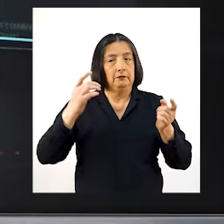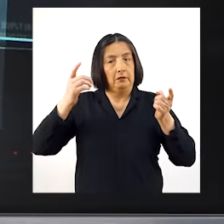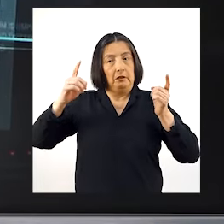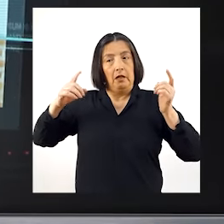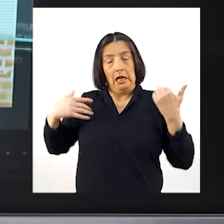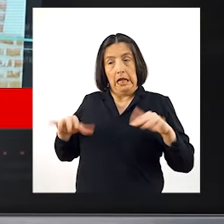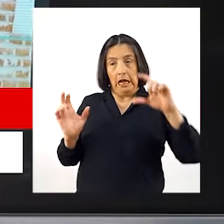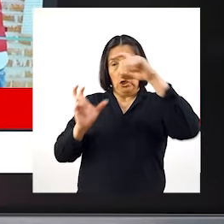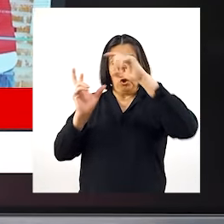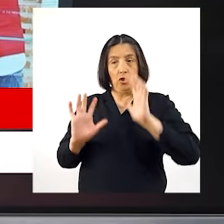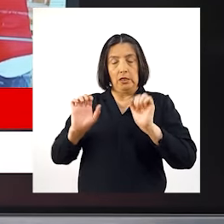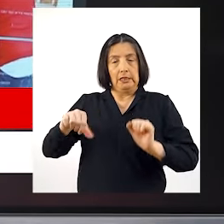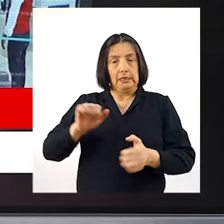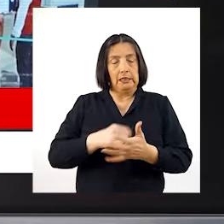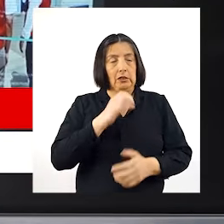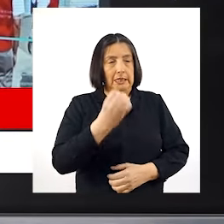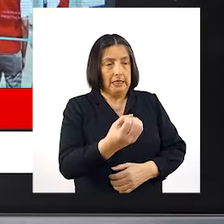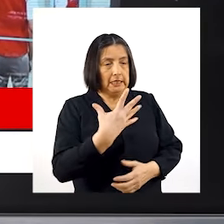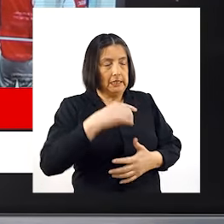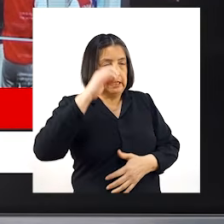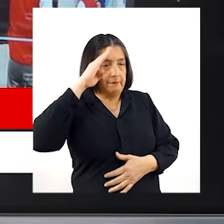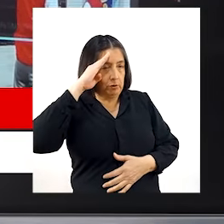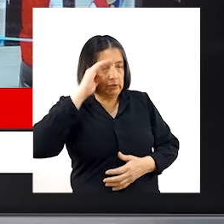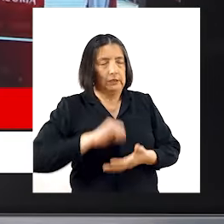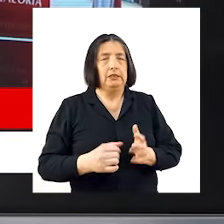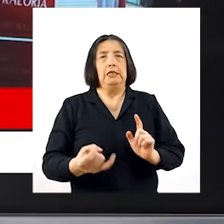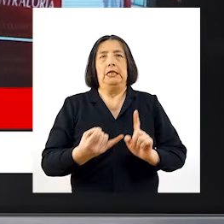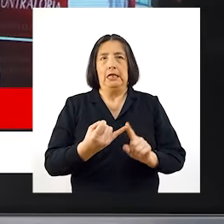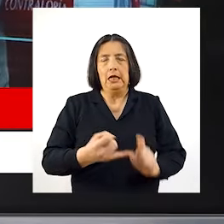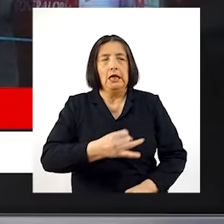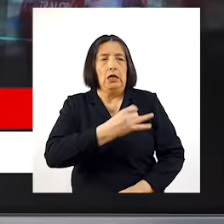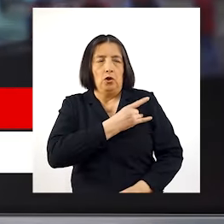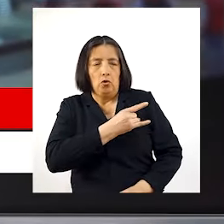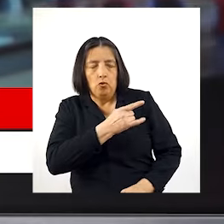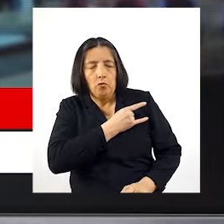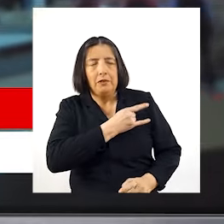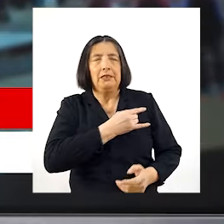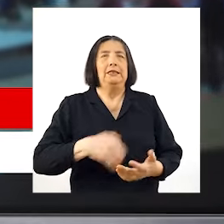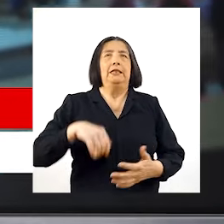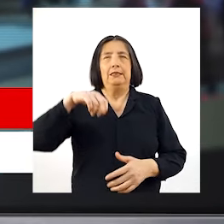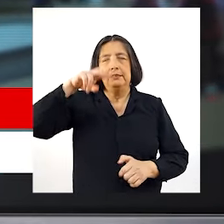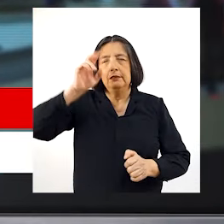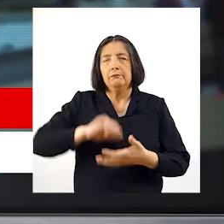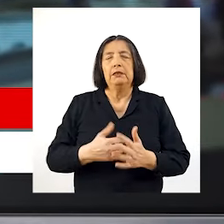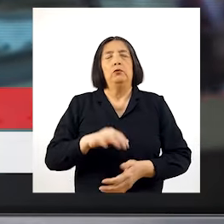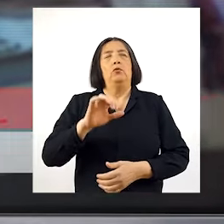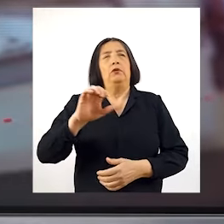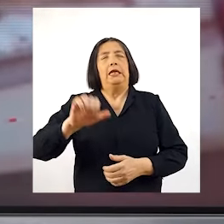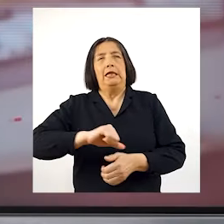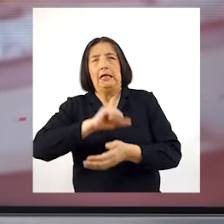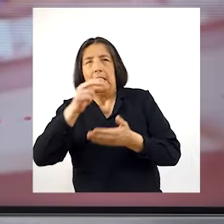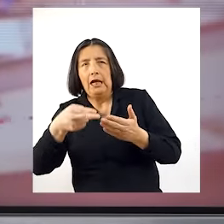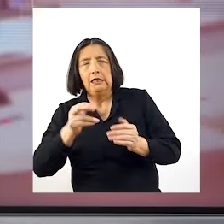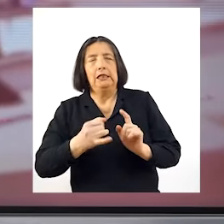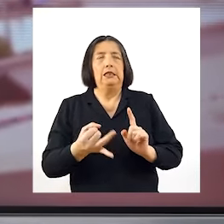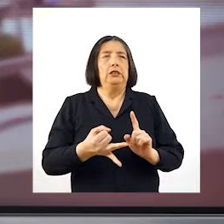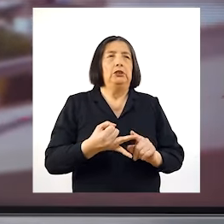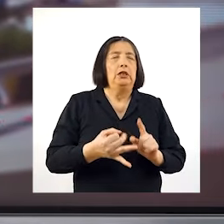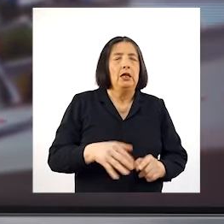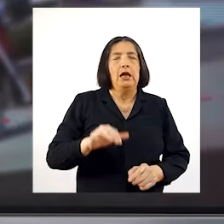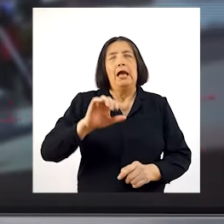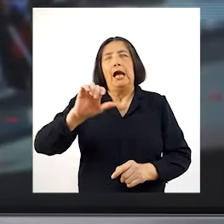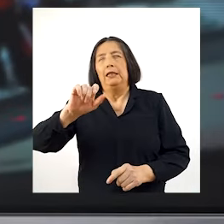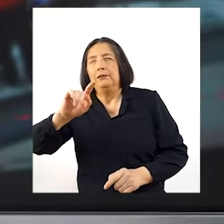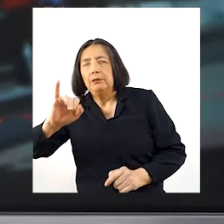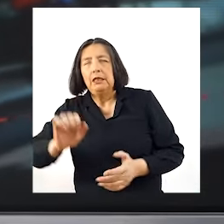De acuerdo a la Contraloría, la Policía Nacional, las Universidades Nacionales Santiago Antunes de Mayolo de Ancash, la Universidad